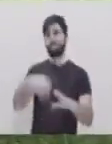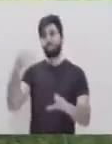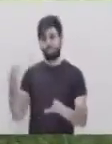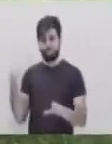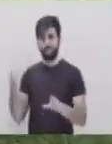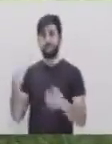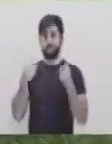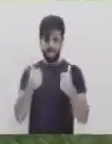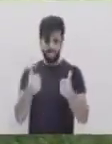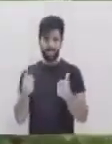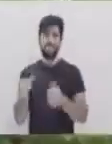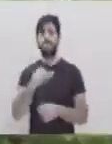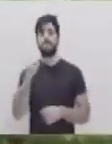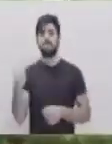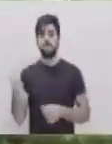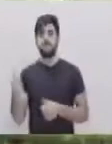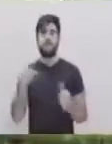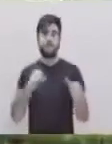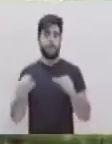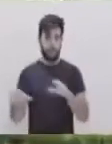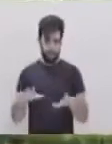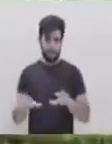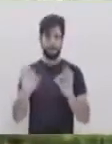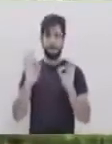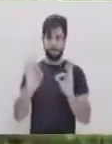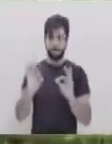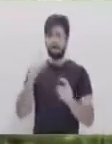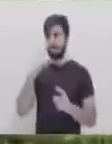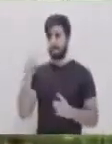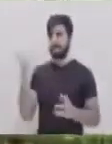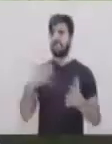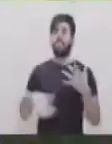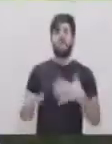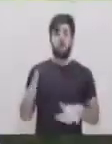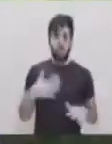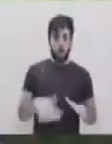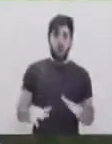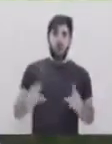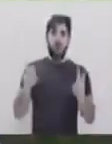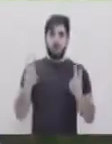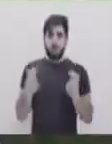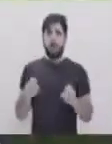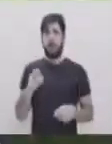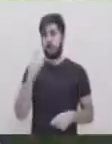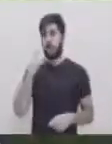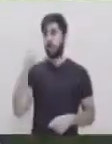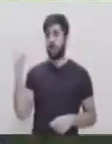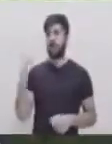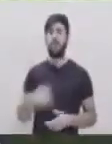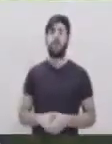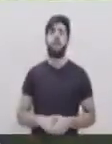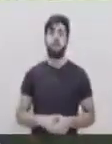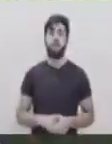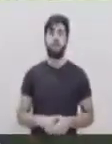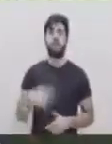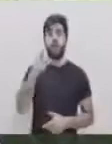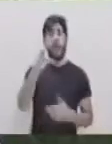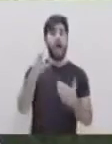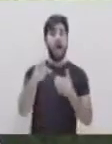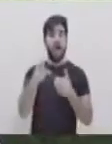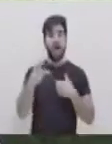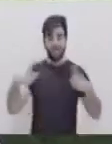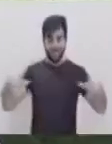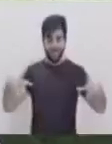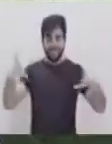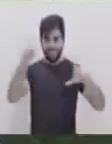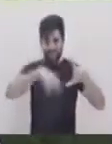Vamos a pasar a otra actividad. Como puedes ver, vamos a jugar adentro y afuera. Puedes dibujar, o si tienes aros en casa, puedes usar